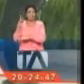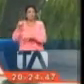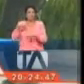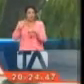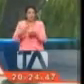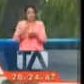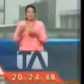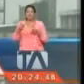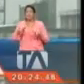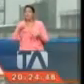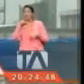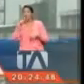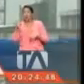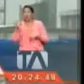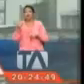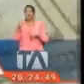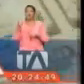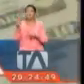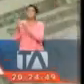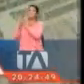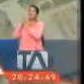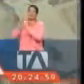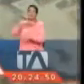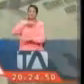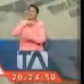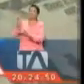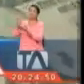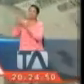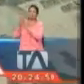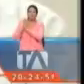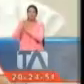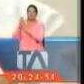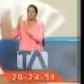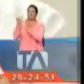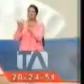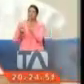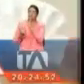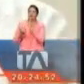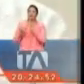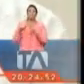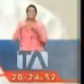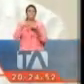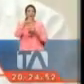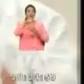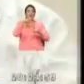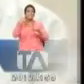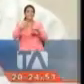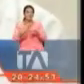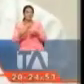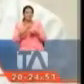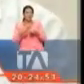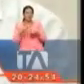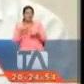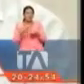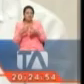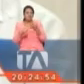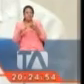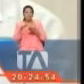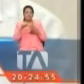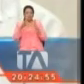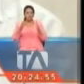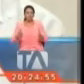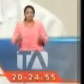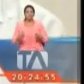de las asistencias penales solicitadas a Andorra, donde se hicieron los pagos al ex ministro. En este momento está haciéndose el trámite para incorporar